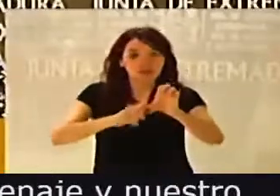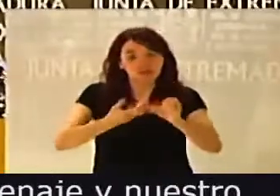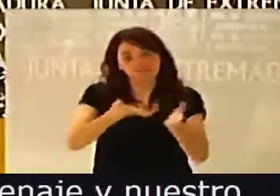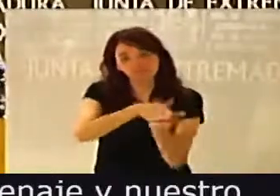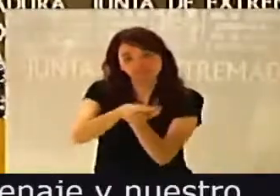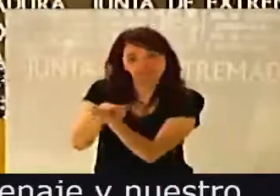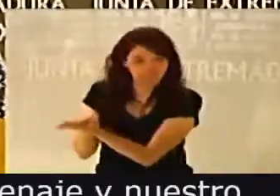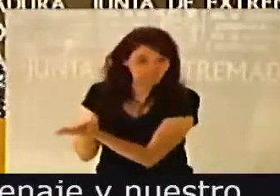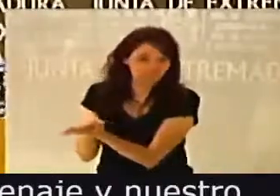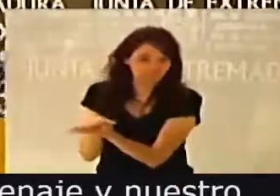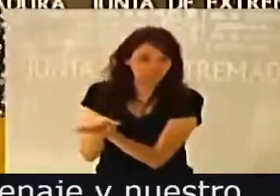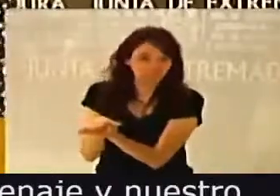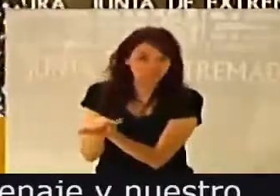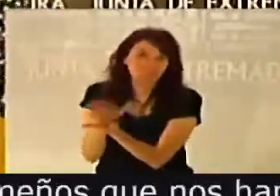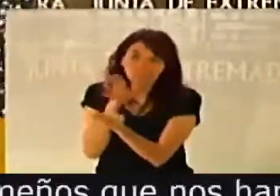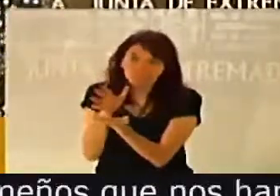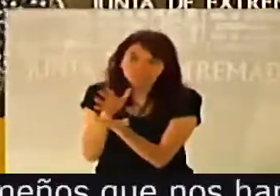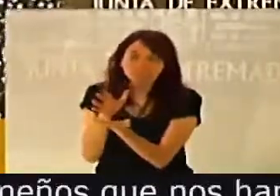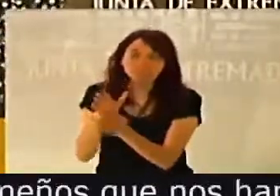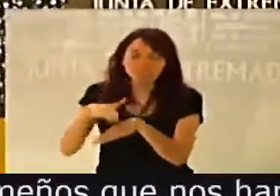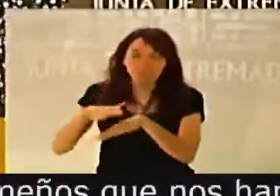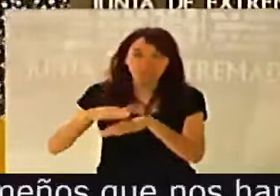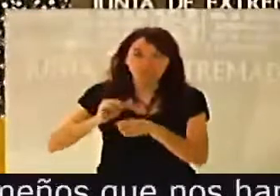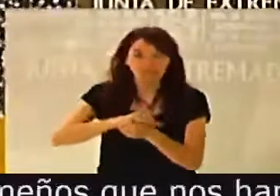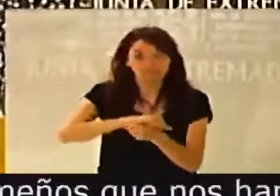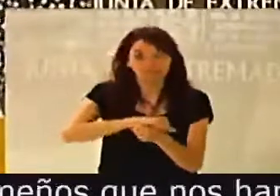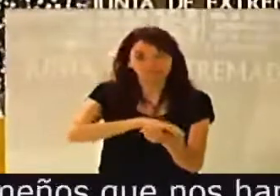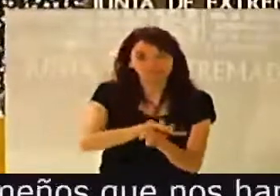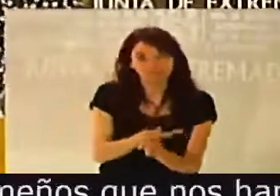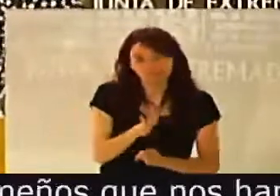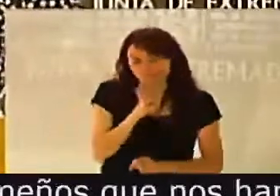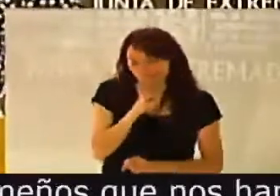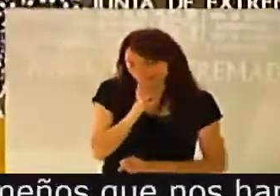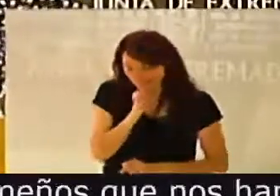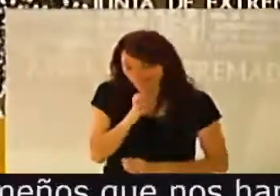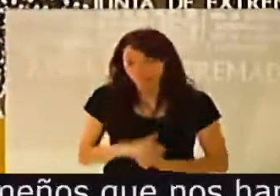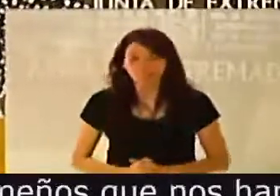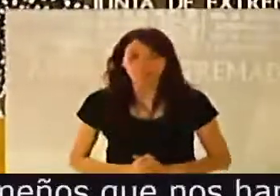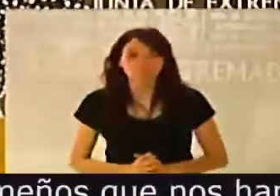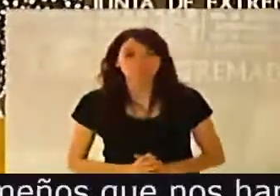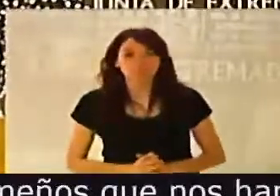dejado por medio de esta cruel pandemia.